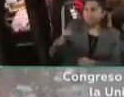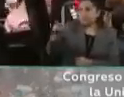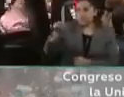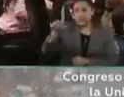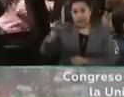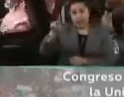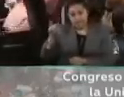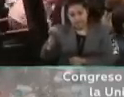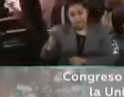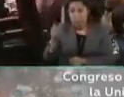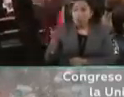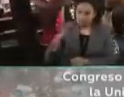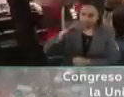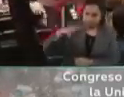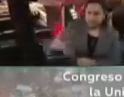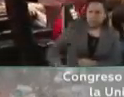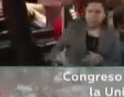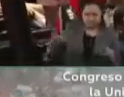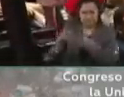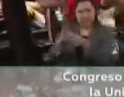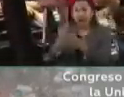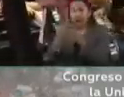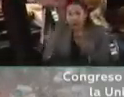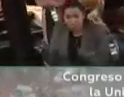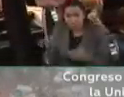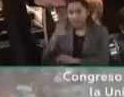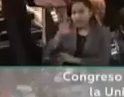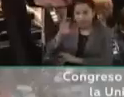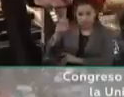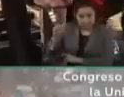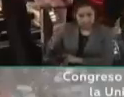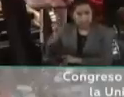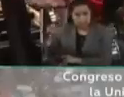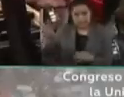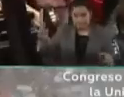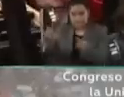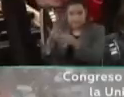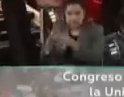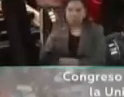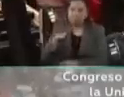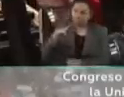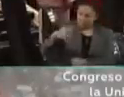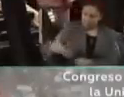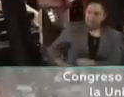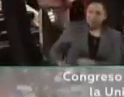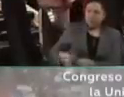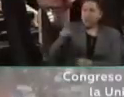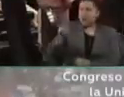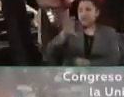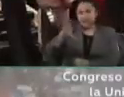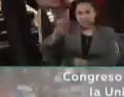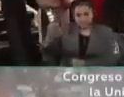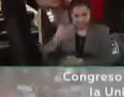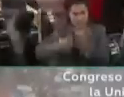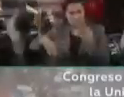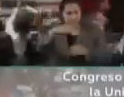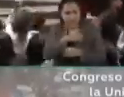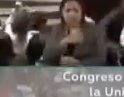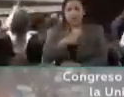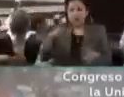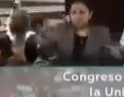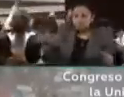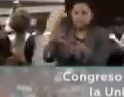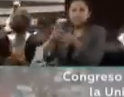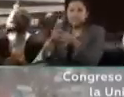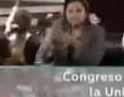con Claudia hoy. Es un honor estar con Claudia hoy. Es un honor estar con Claudia